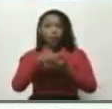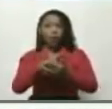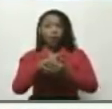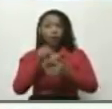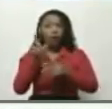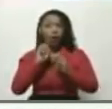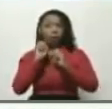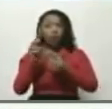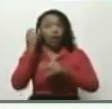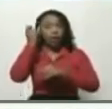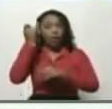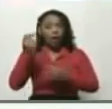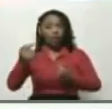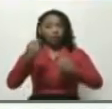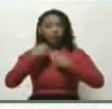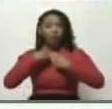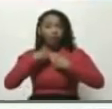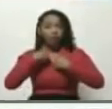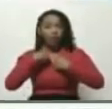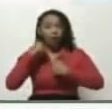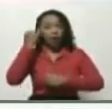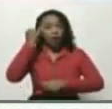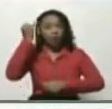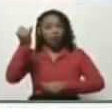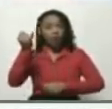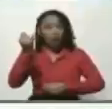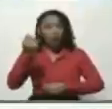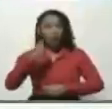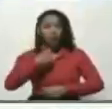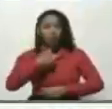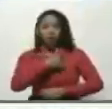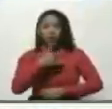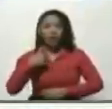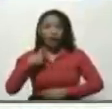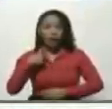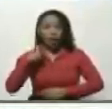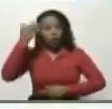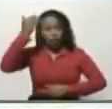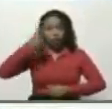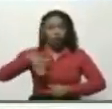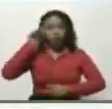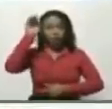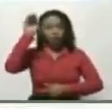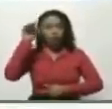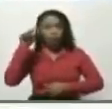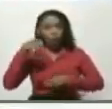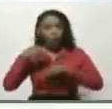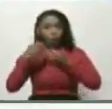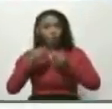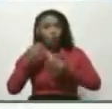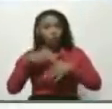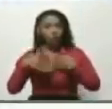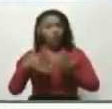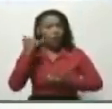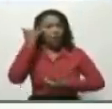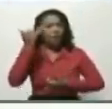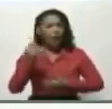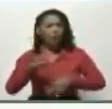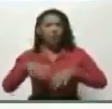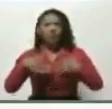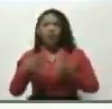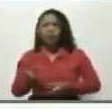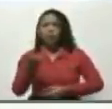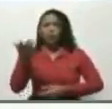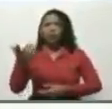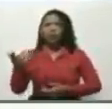el ideal del yo, el ideal de lo que yo quisiera ser. ¿Y cuál es el ideal? ¿Cuál es la importancia del ideal del